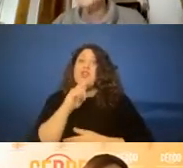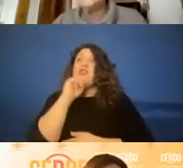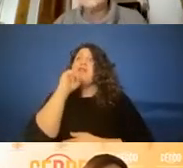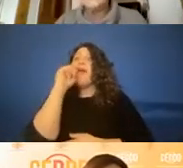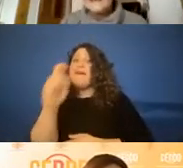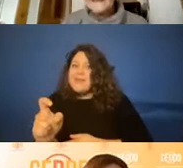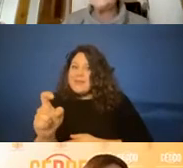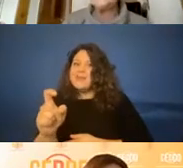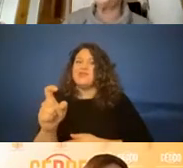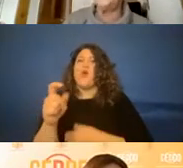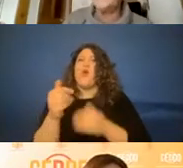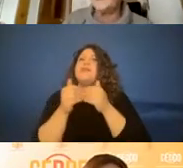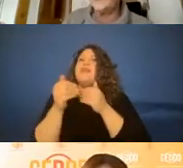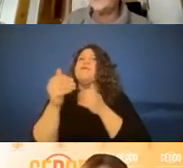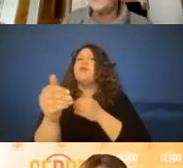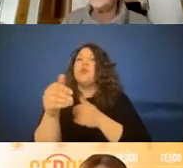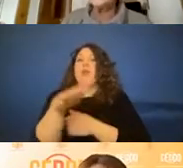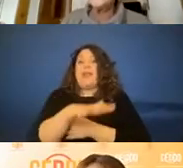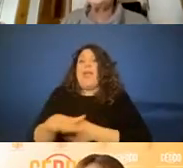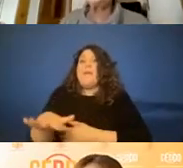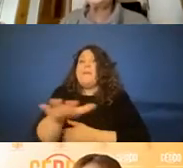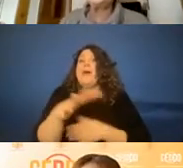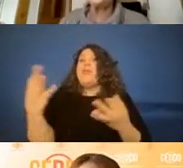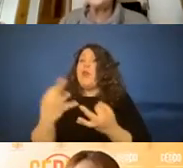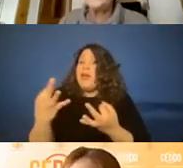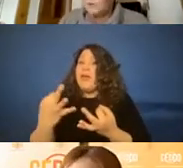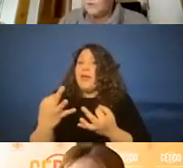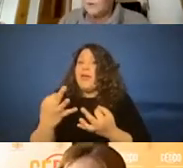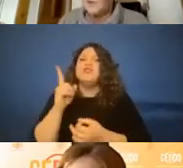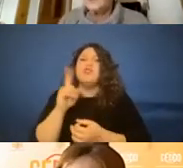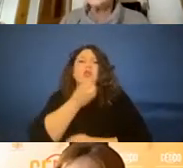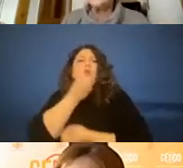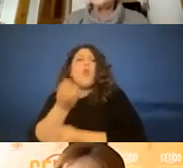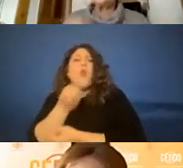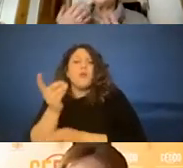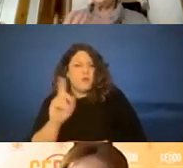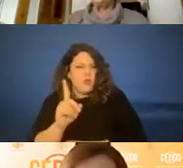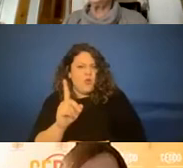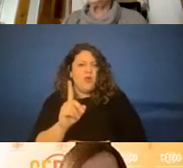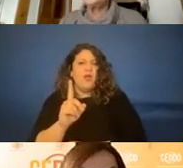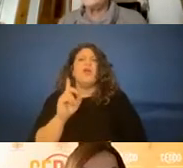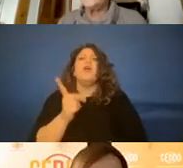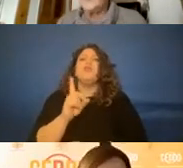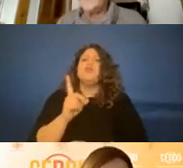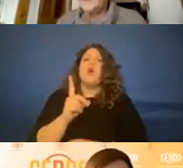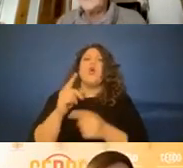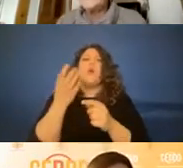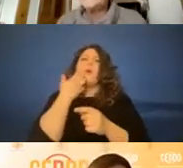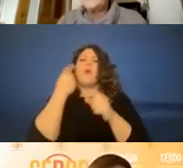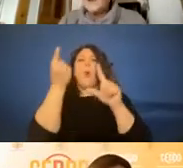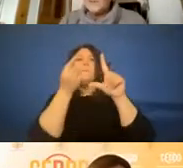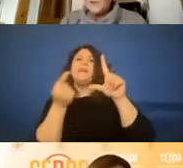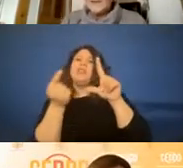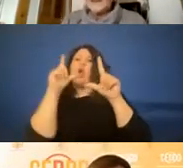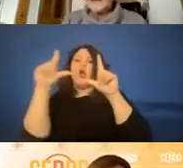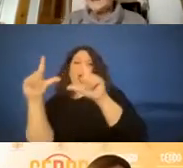a suceder en el espacio, no solamente le cuento, no solamente le pongo un pictograma,